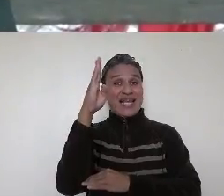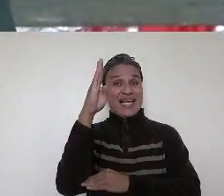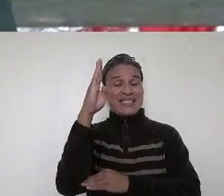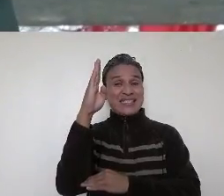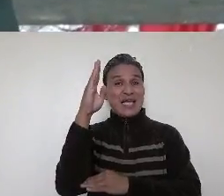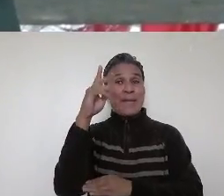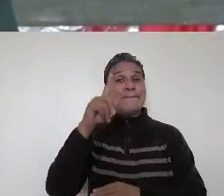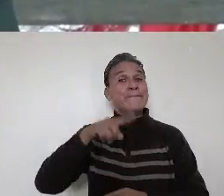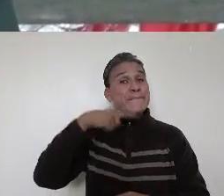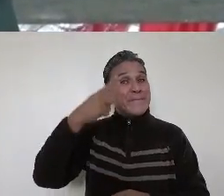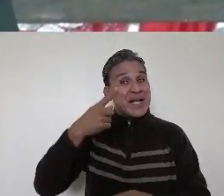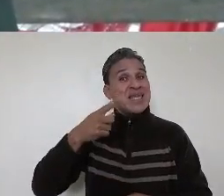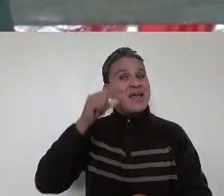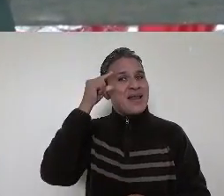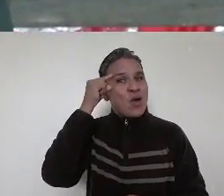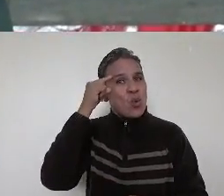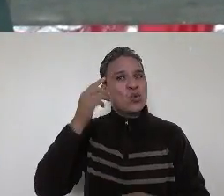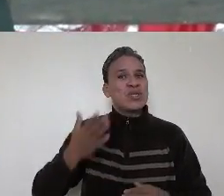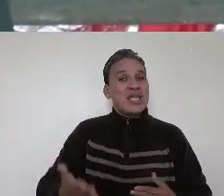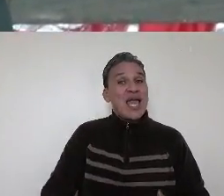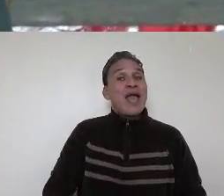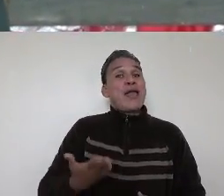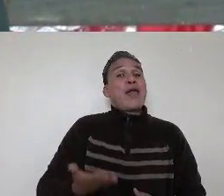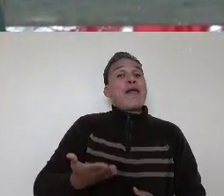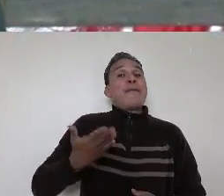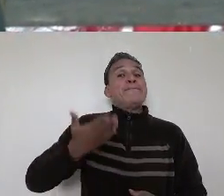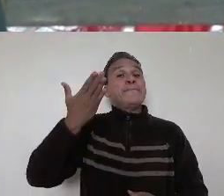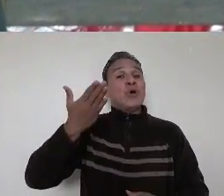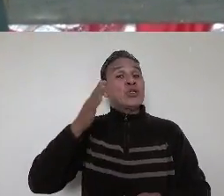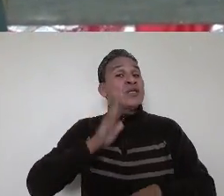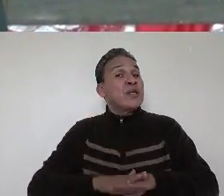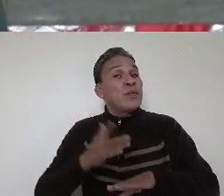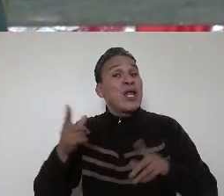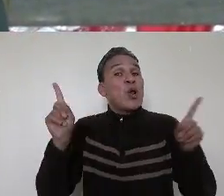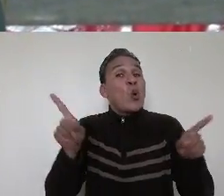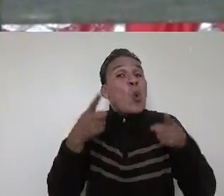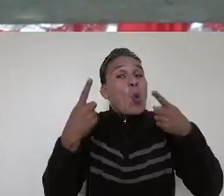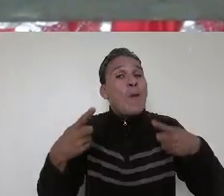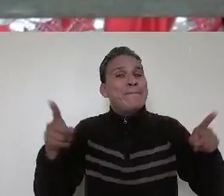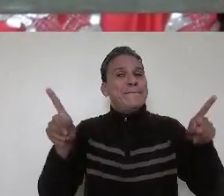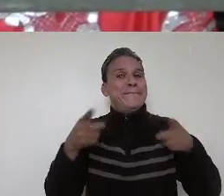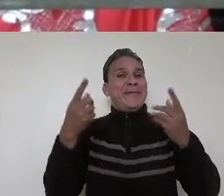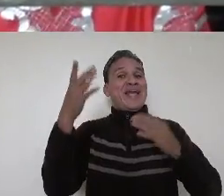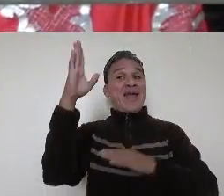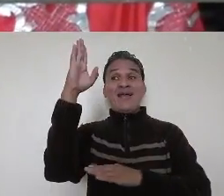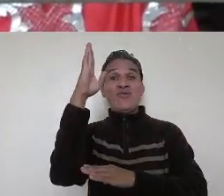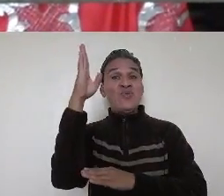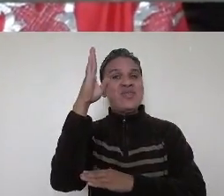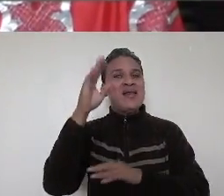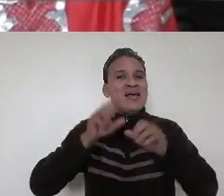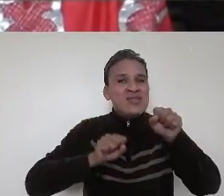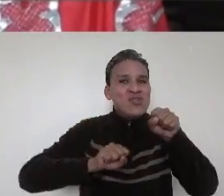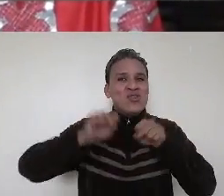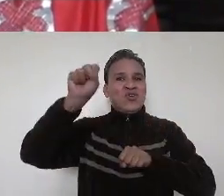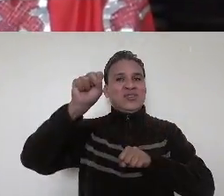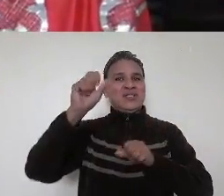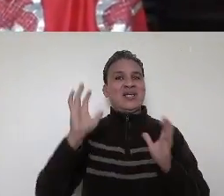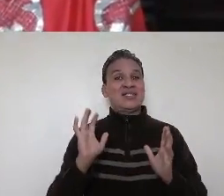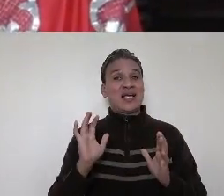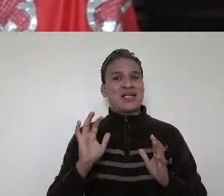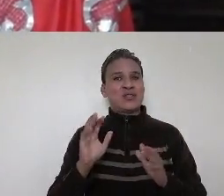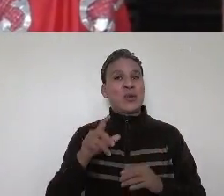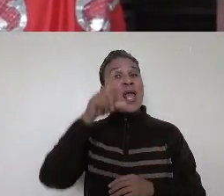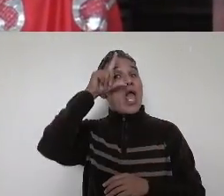Pero mañana es un día importante porque es el cumpleaños de la diócesis. ¿Y qué significa eso? Que Dios